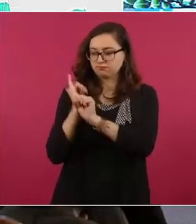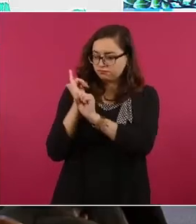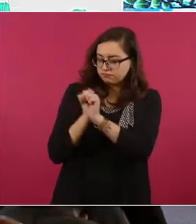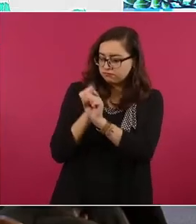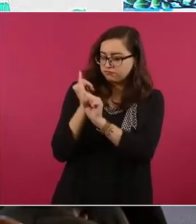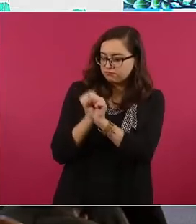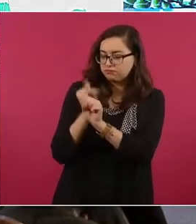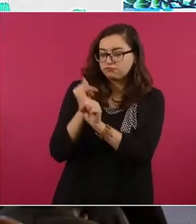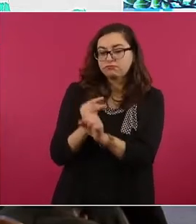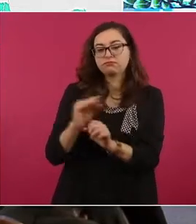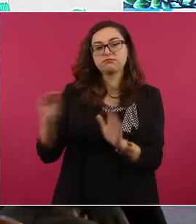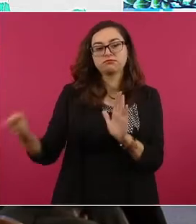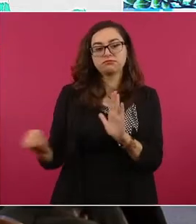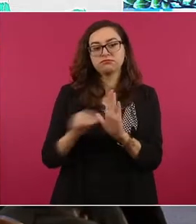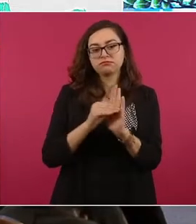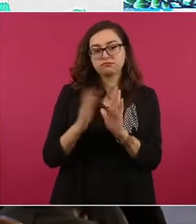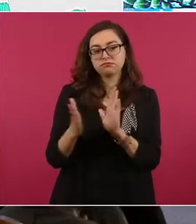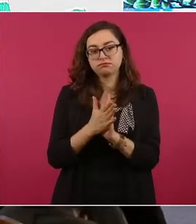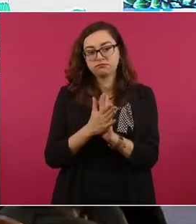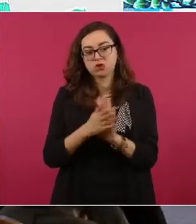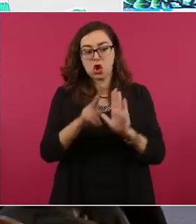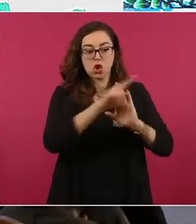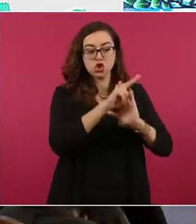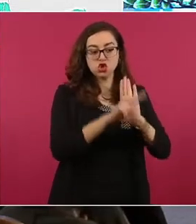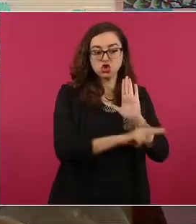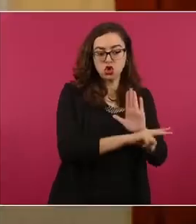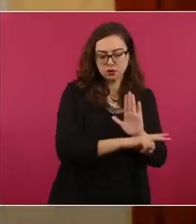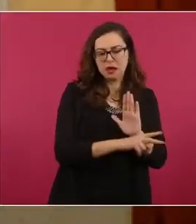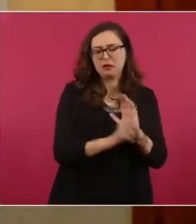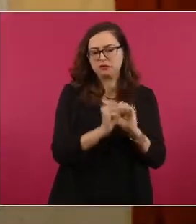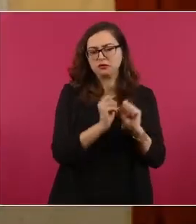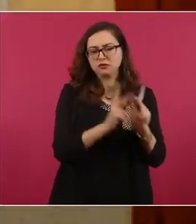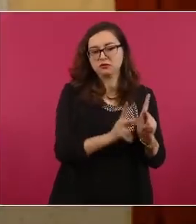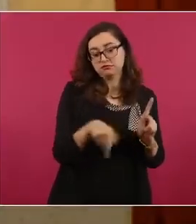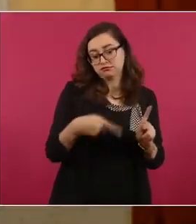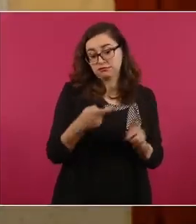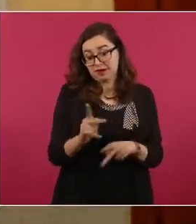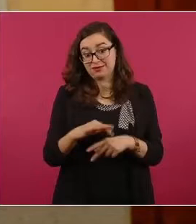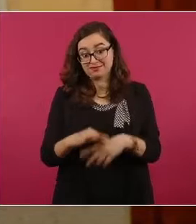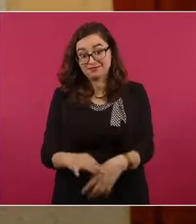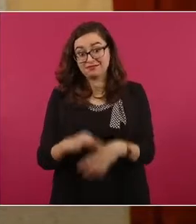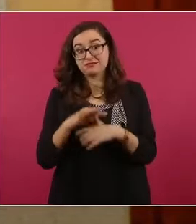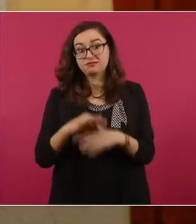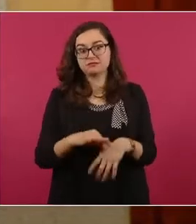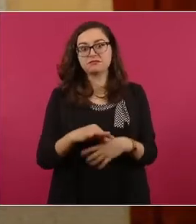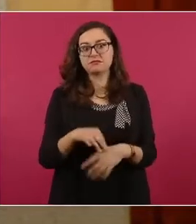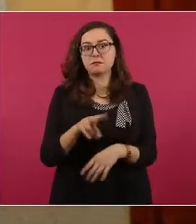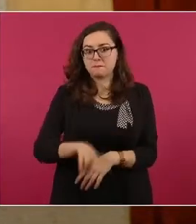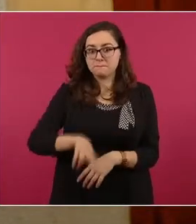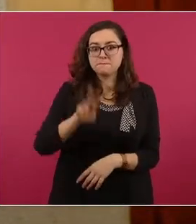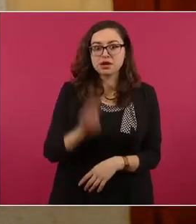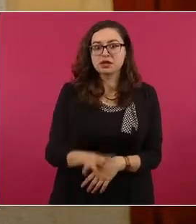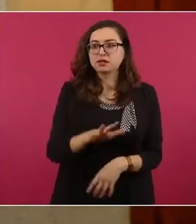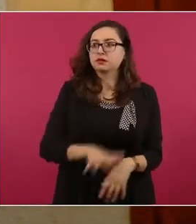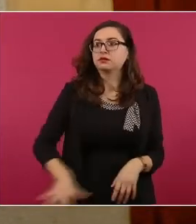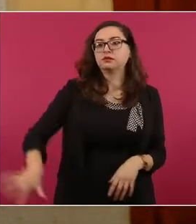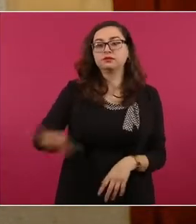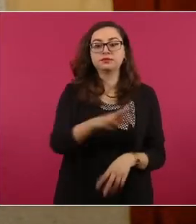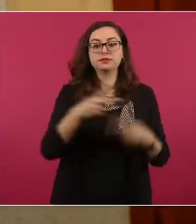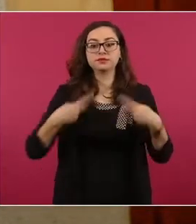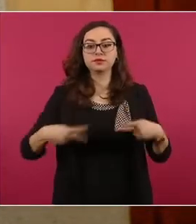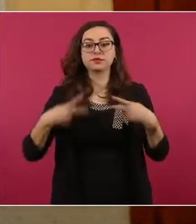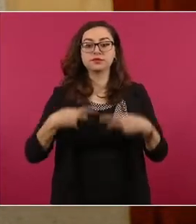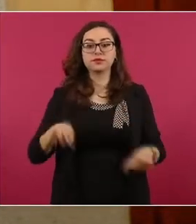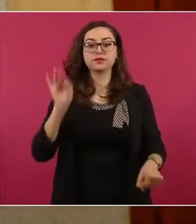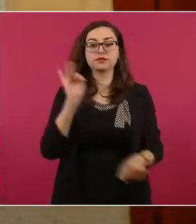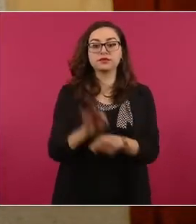esta normativa que estaba ahí en letra no sea muerta, sino que tenga vida y aplicación a favor de la salud pública.